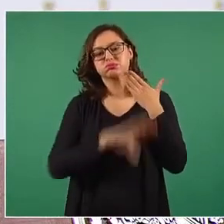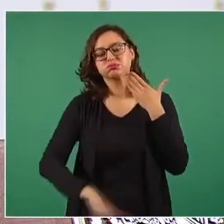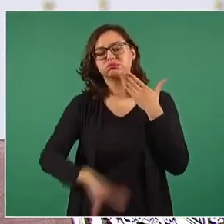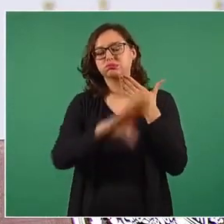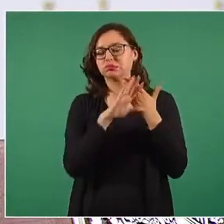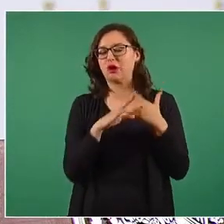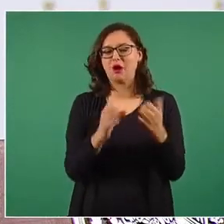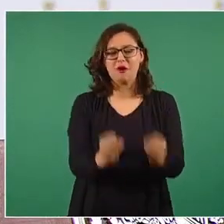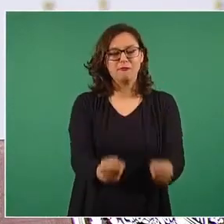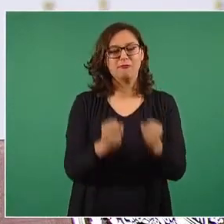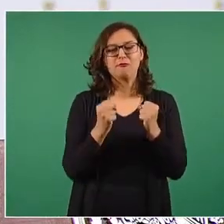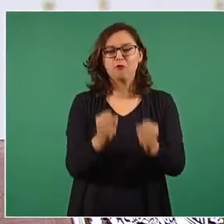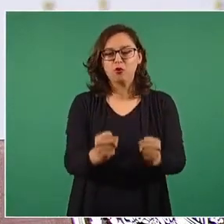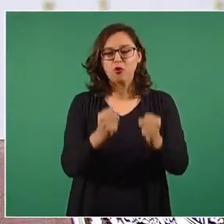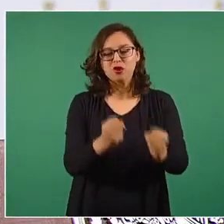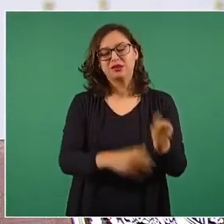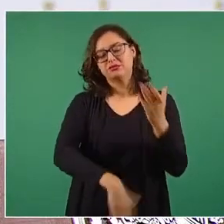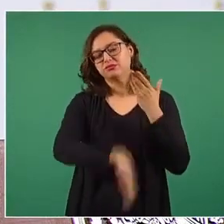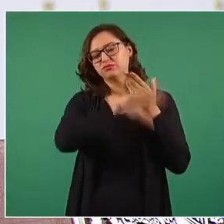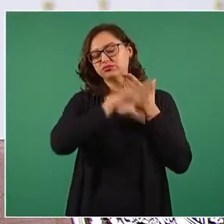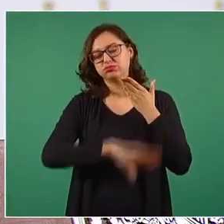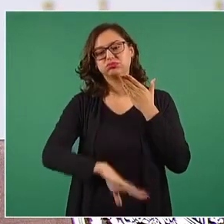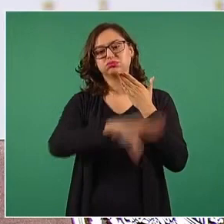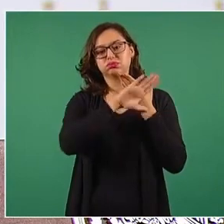como nunca.